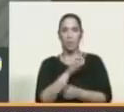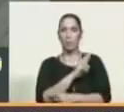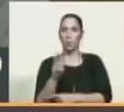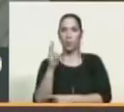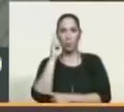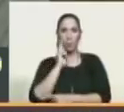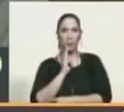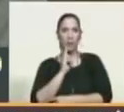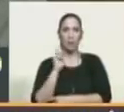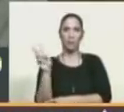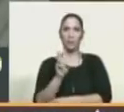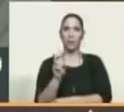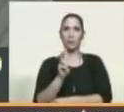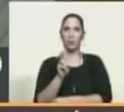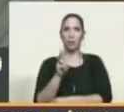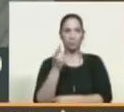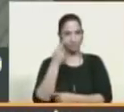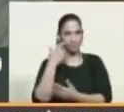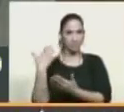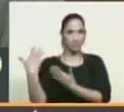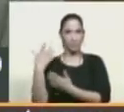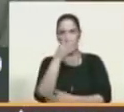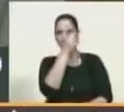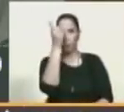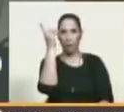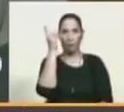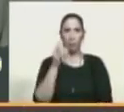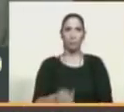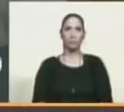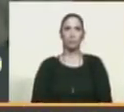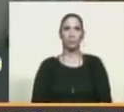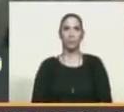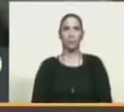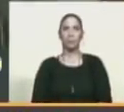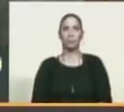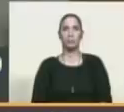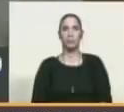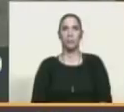Era eso, no me escuché palabra de Diosdado Cabello. No me la cuenten como intervención.